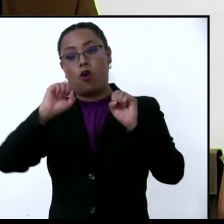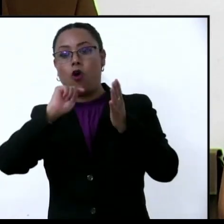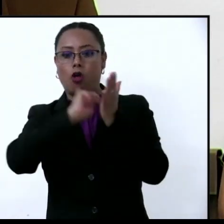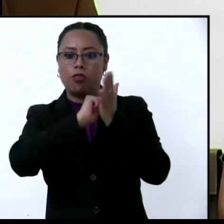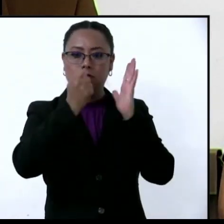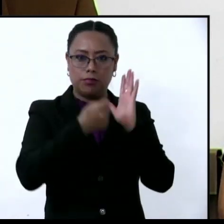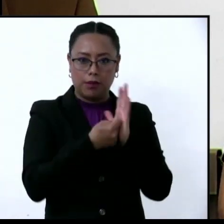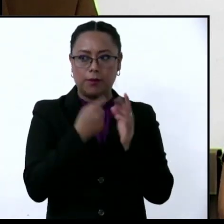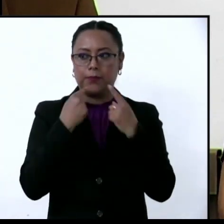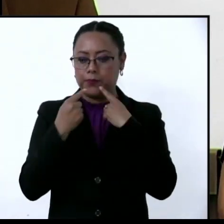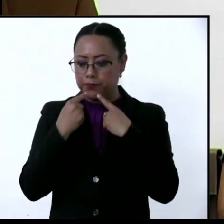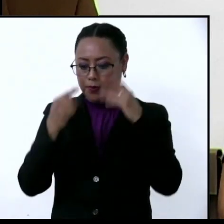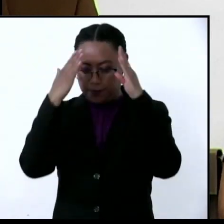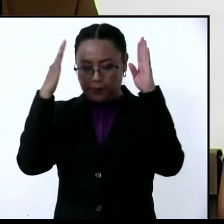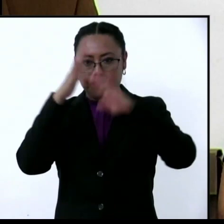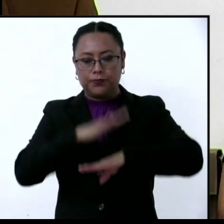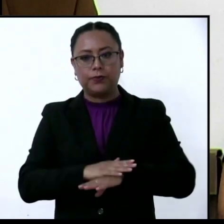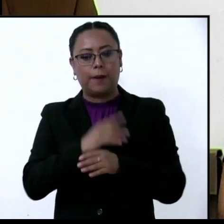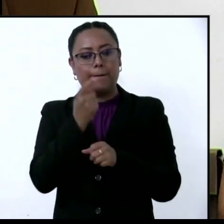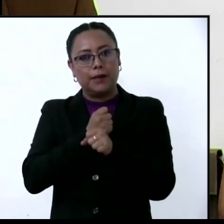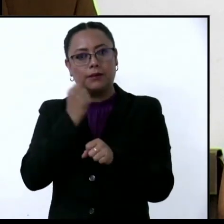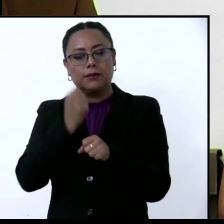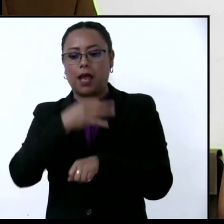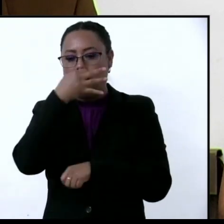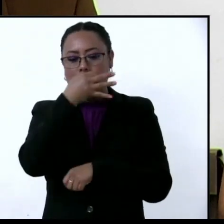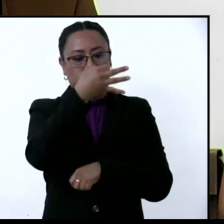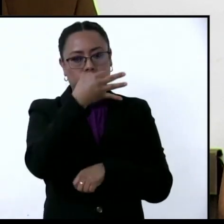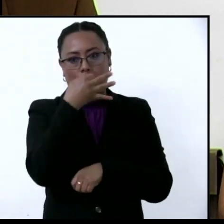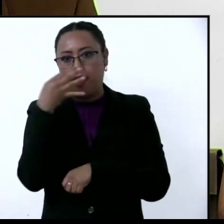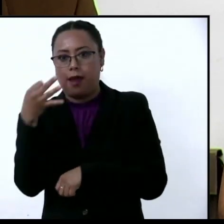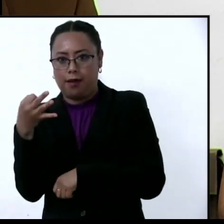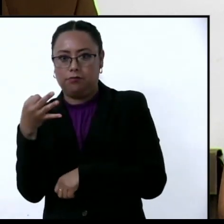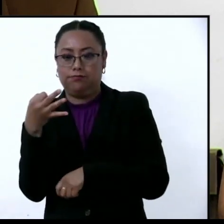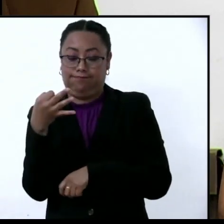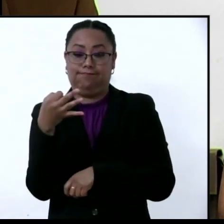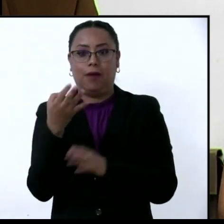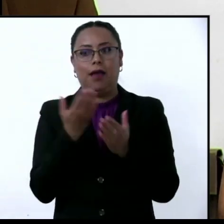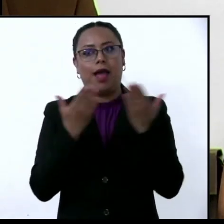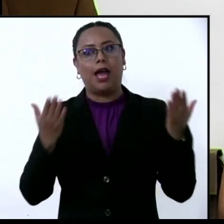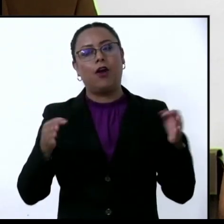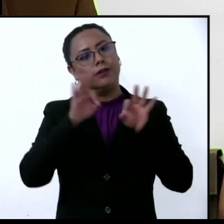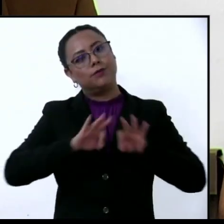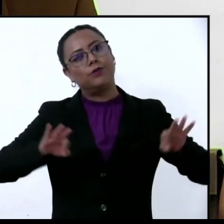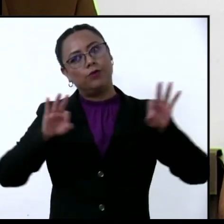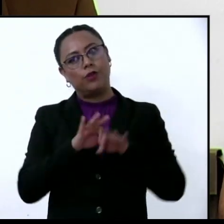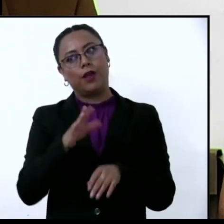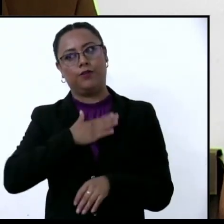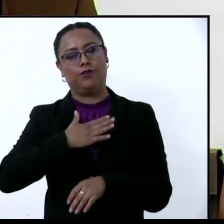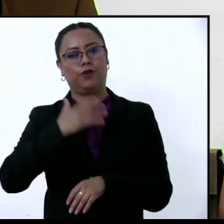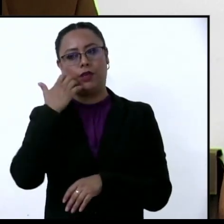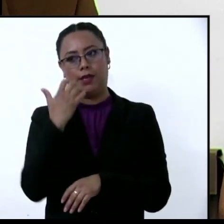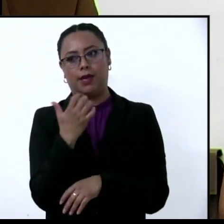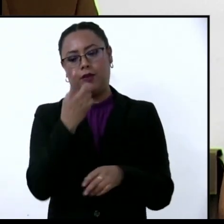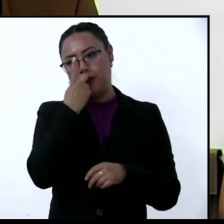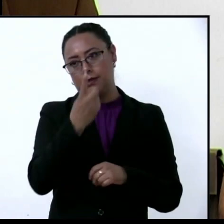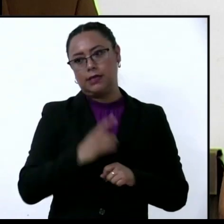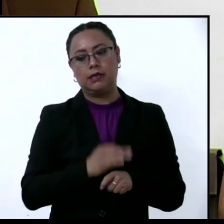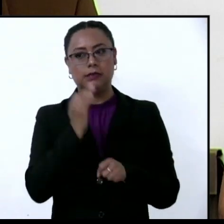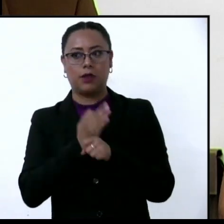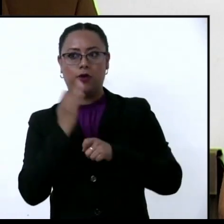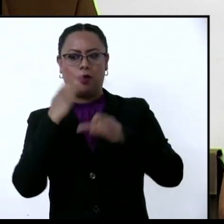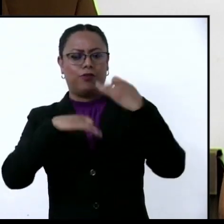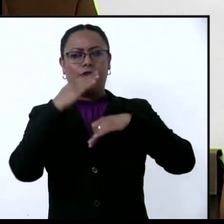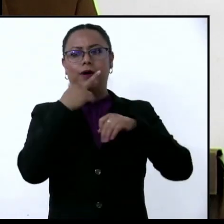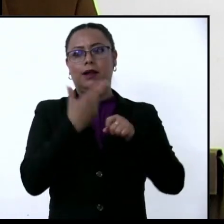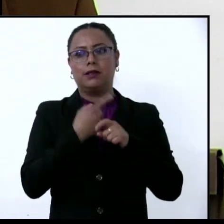de conciliación y prácticas de notificación. Y bueno, pues es importante también compartirles a ustedes que dentro de las tareas que